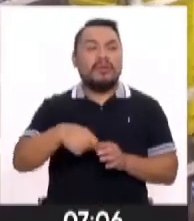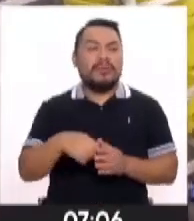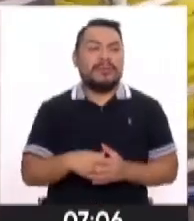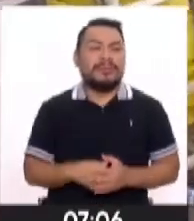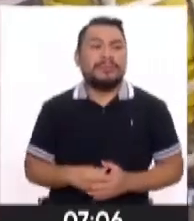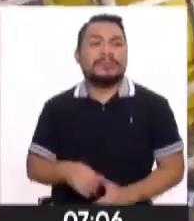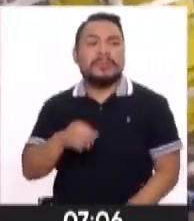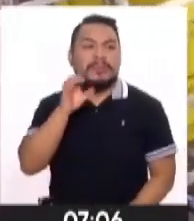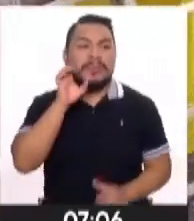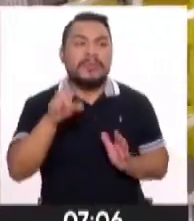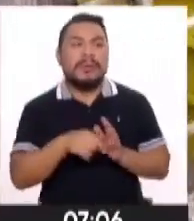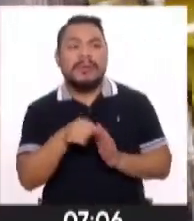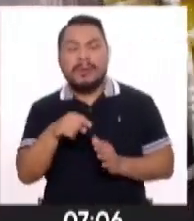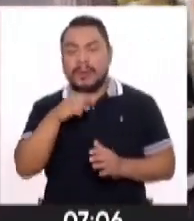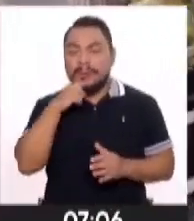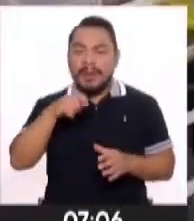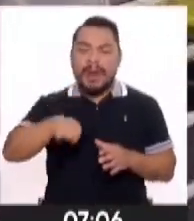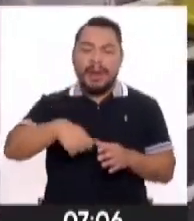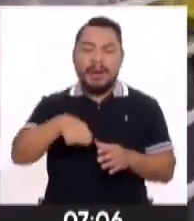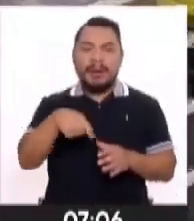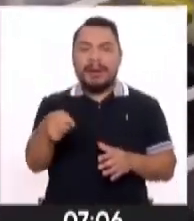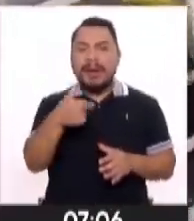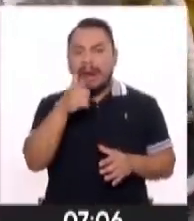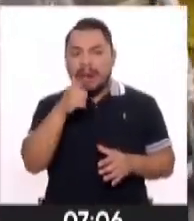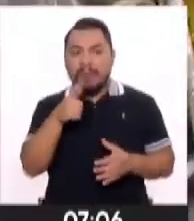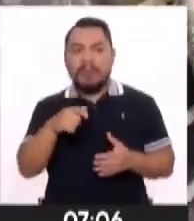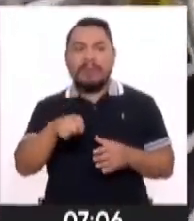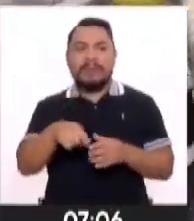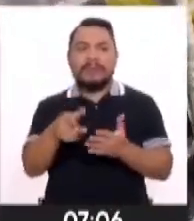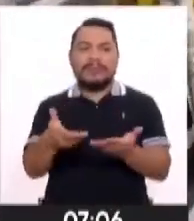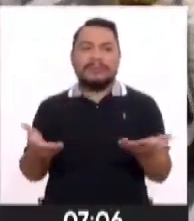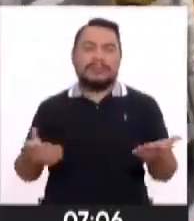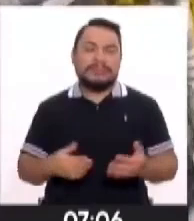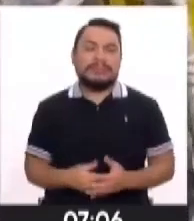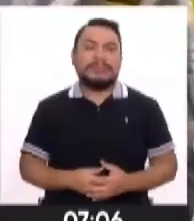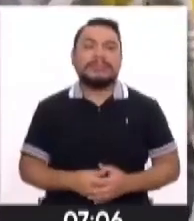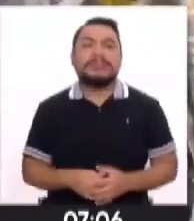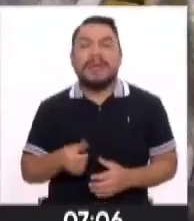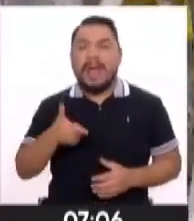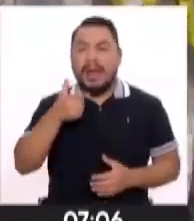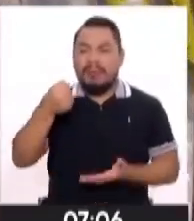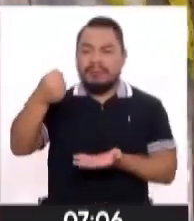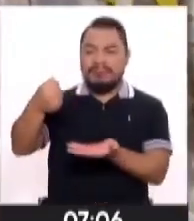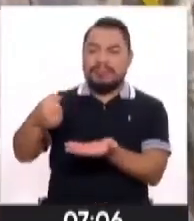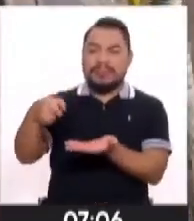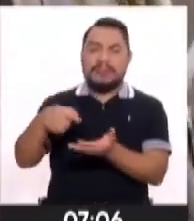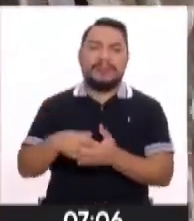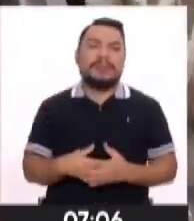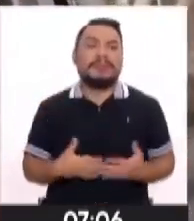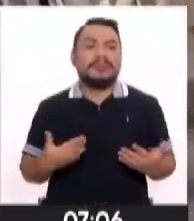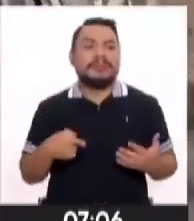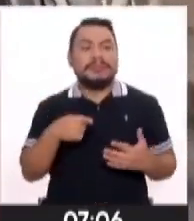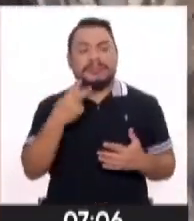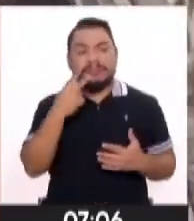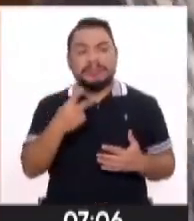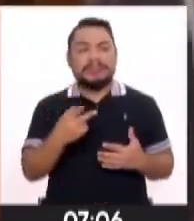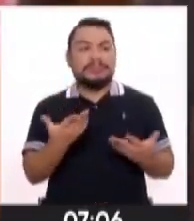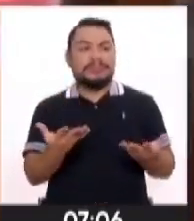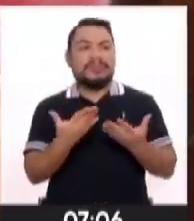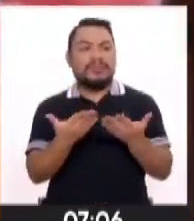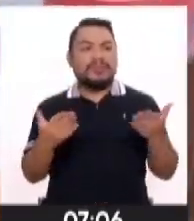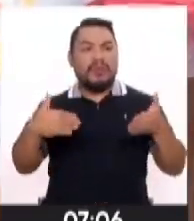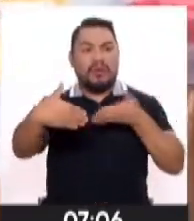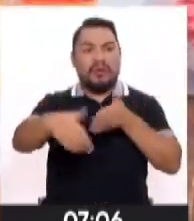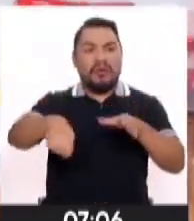ejemplo, su agua, azúcar, algunos utensilios de cocina. Adentro está la cocina donde prácticamente vive, balones de gas que podemos ver